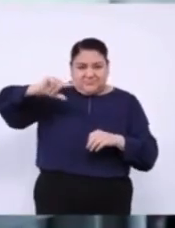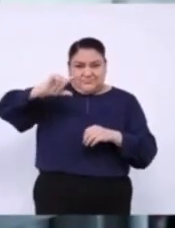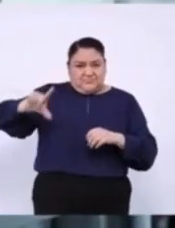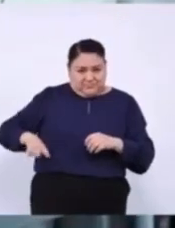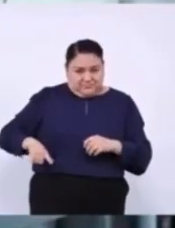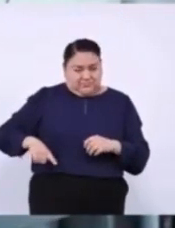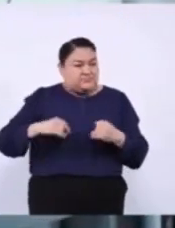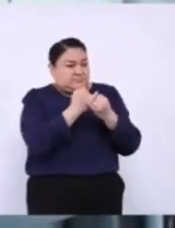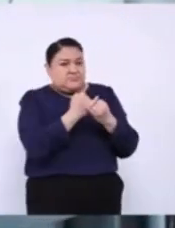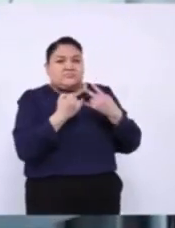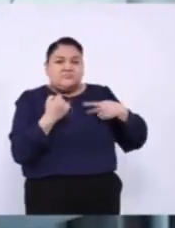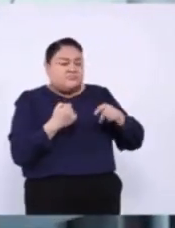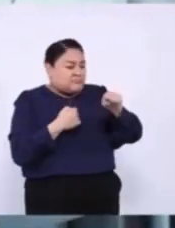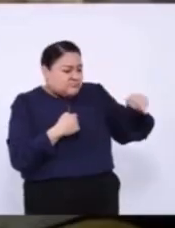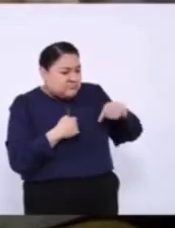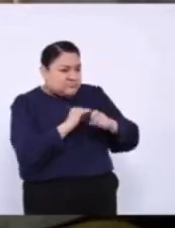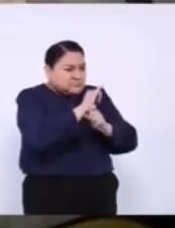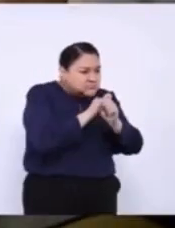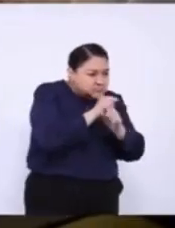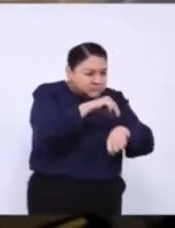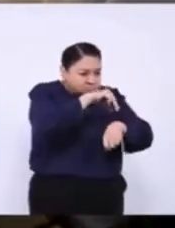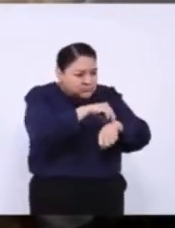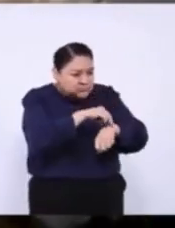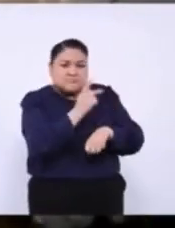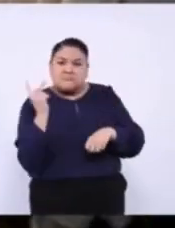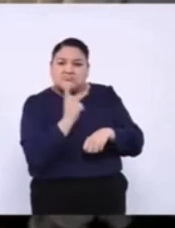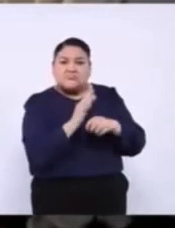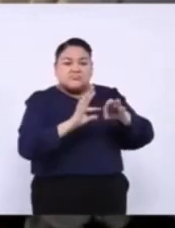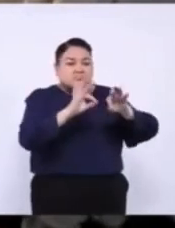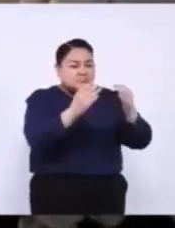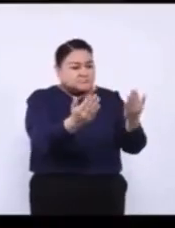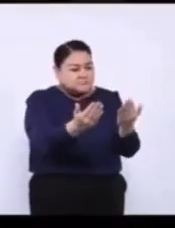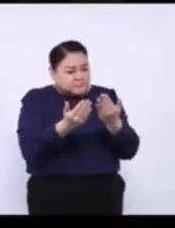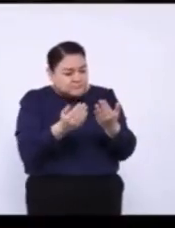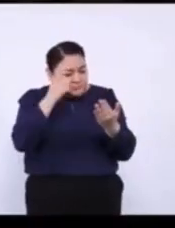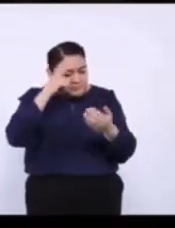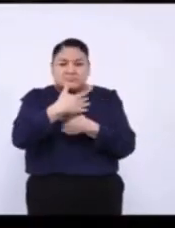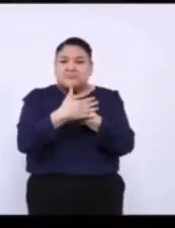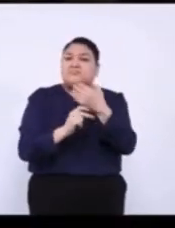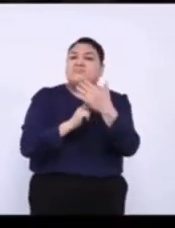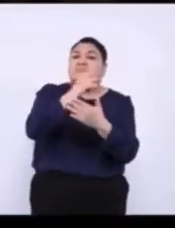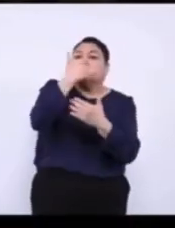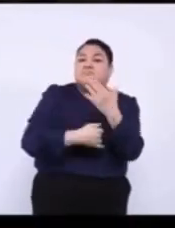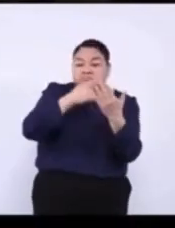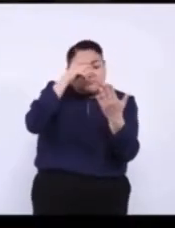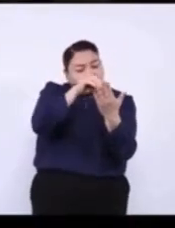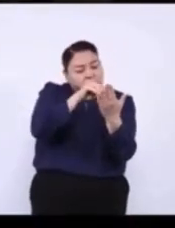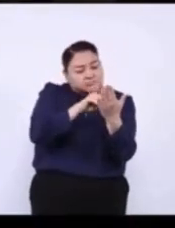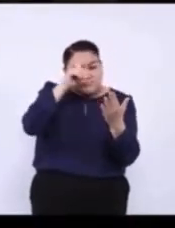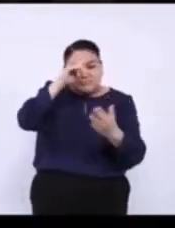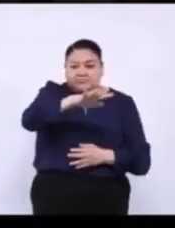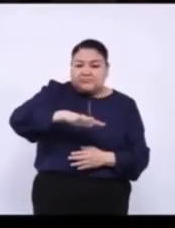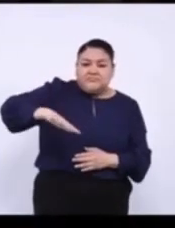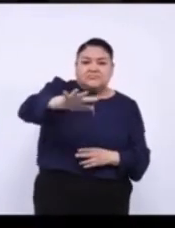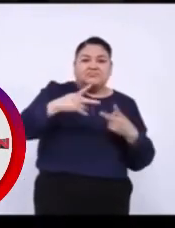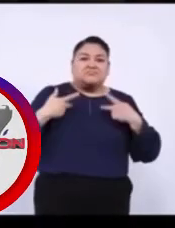en los hombres del 18.1% al 23.3%. La encuesta identificó un